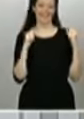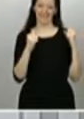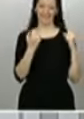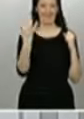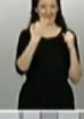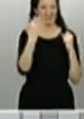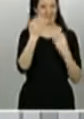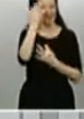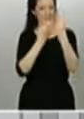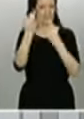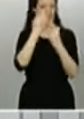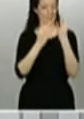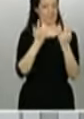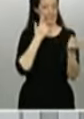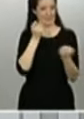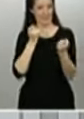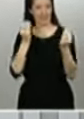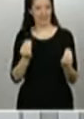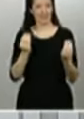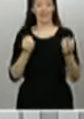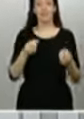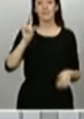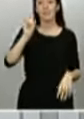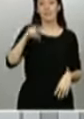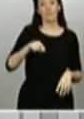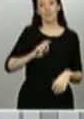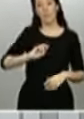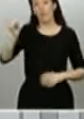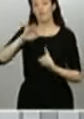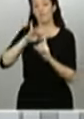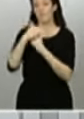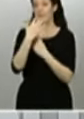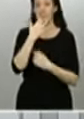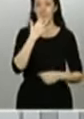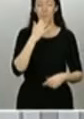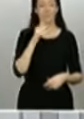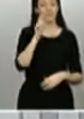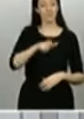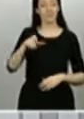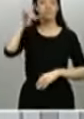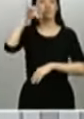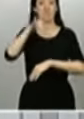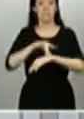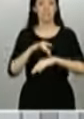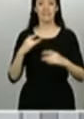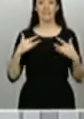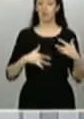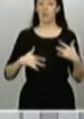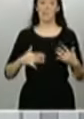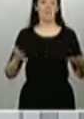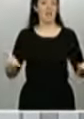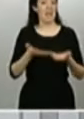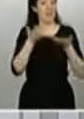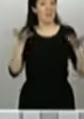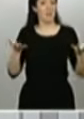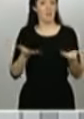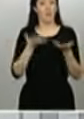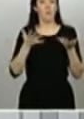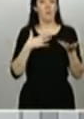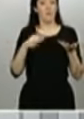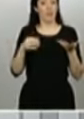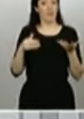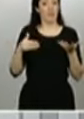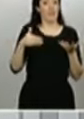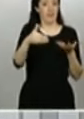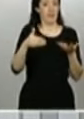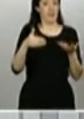se han registrado 356 en las últimas 24 horas, siendo el número total de contagios de 218.011. El